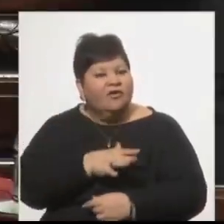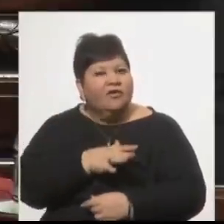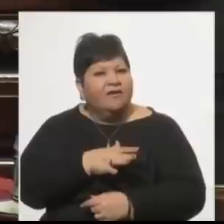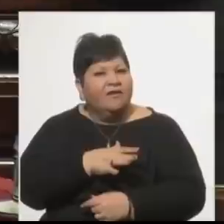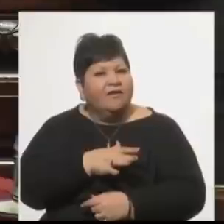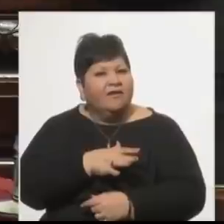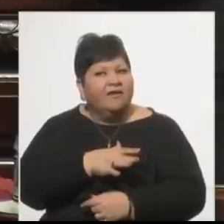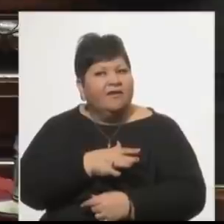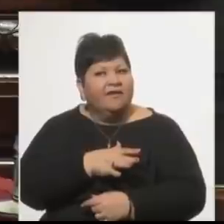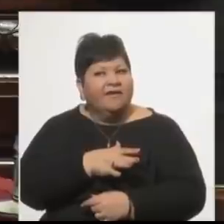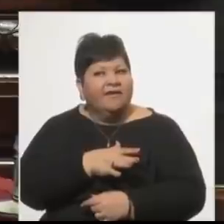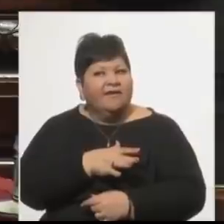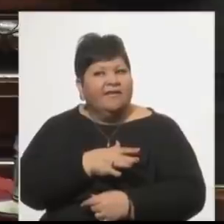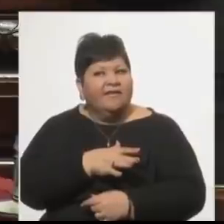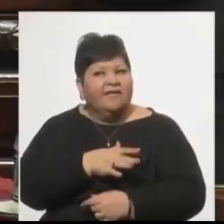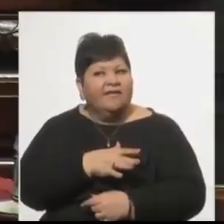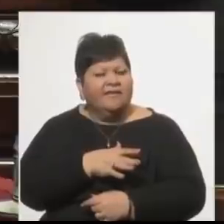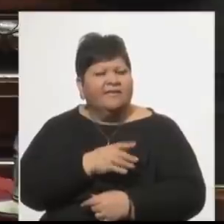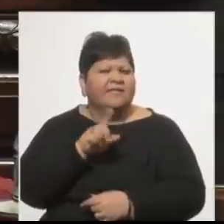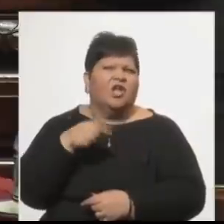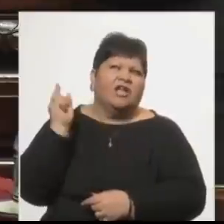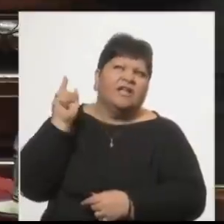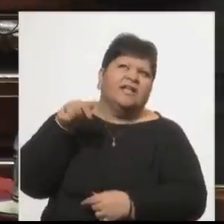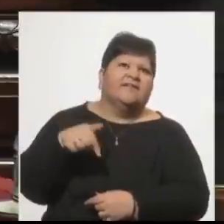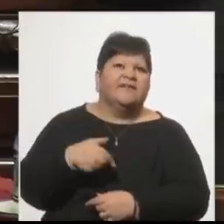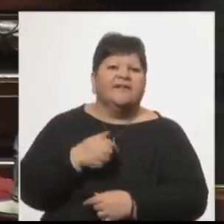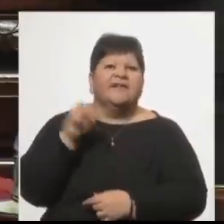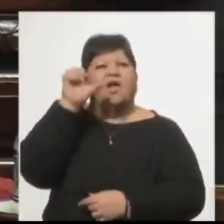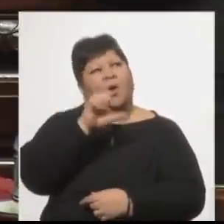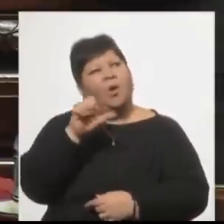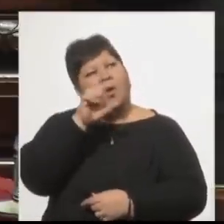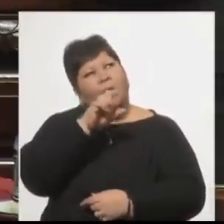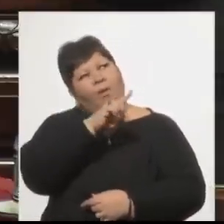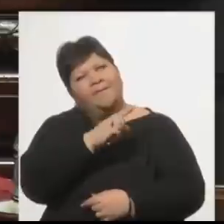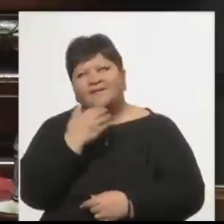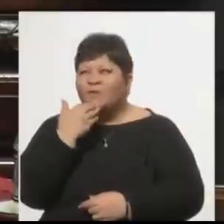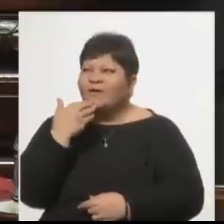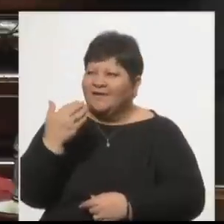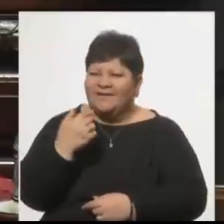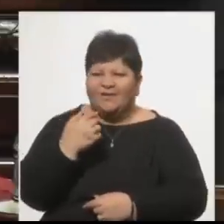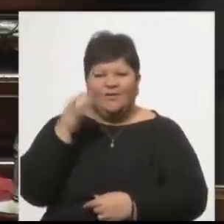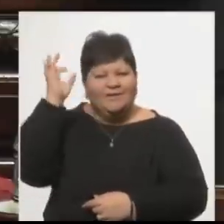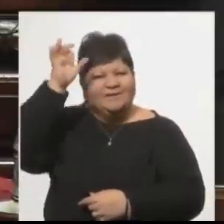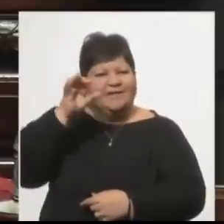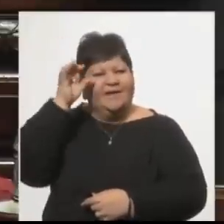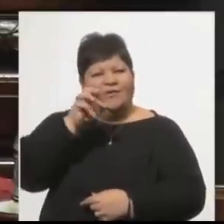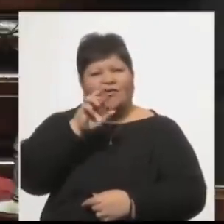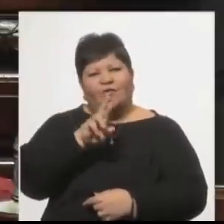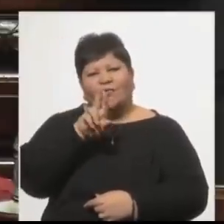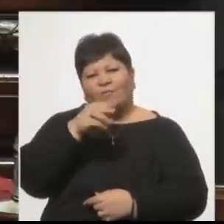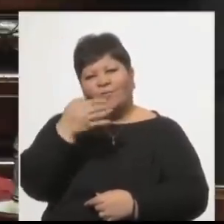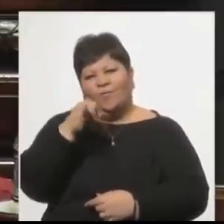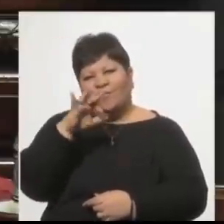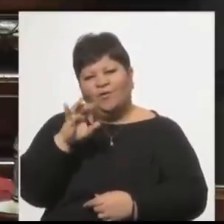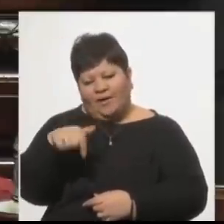De raíz europea, dice el senador Rubio, que se lo agradezco. De algún modo sí, porque nuestro país